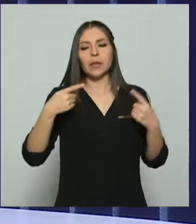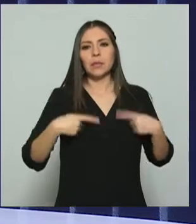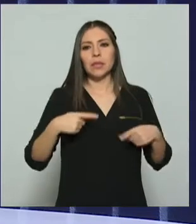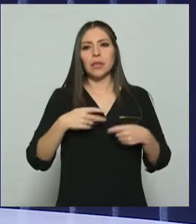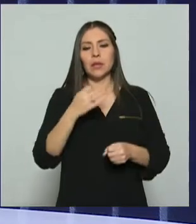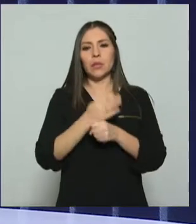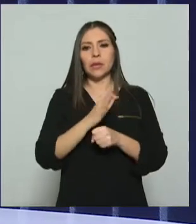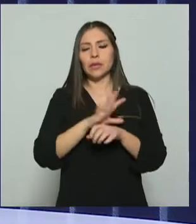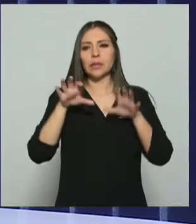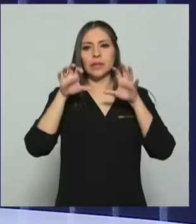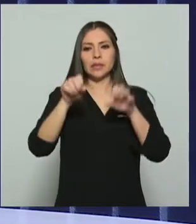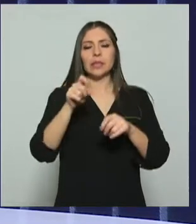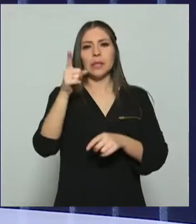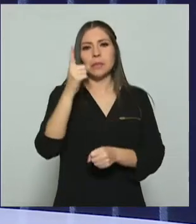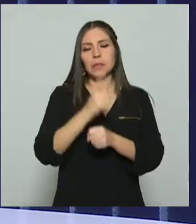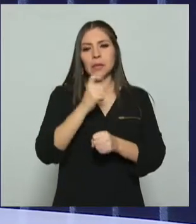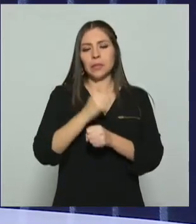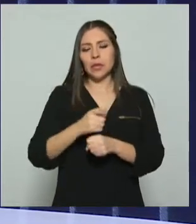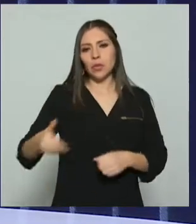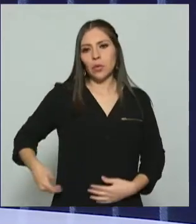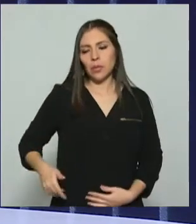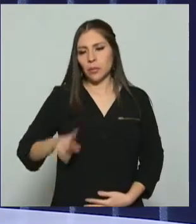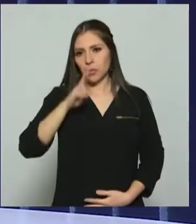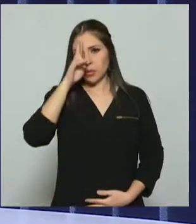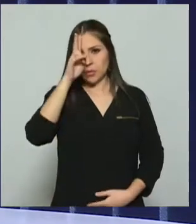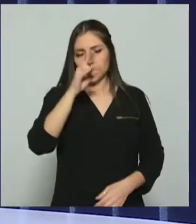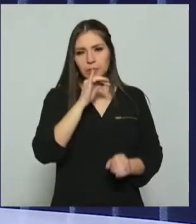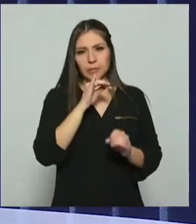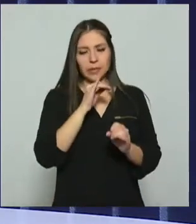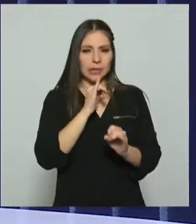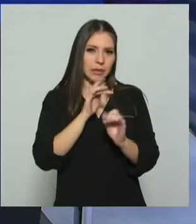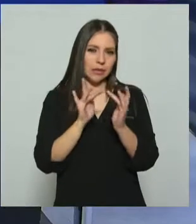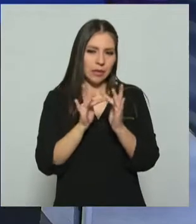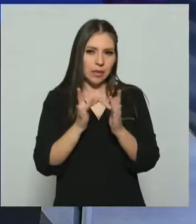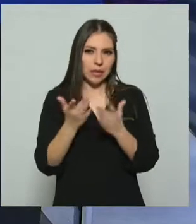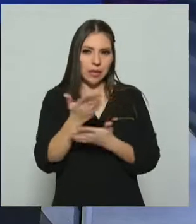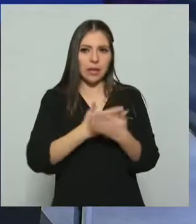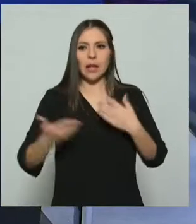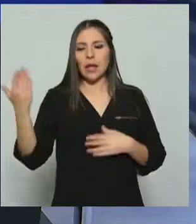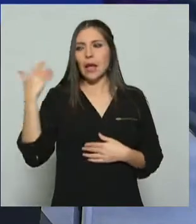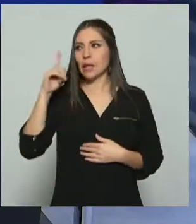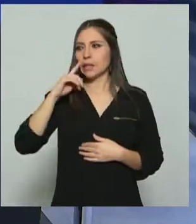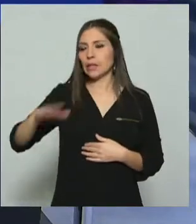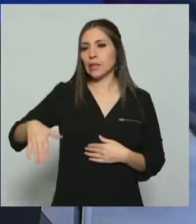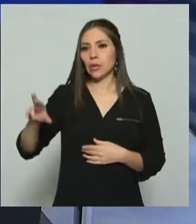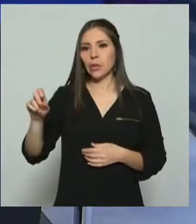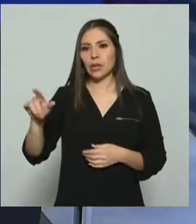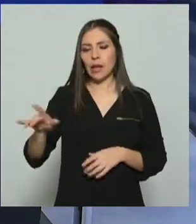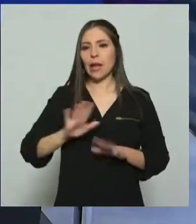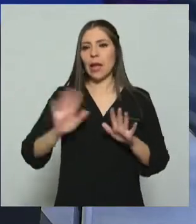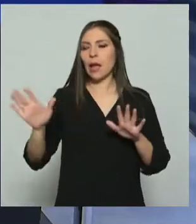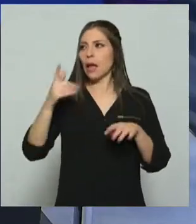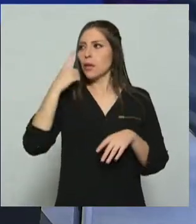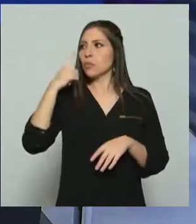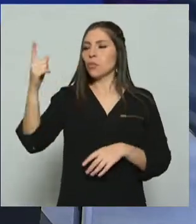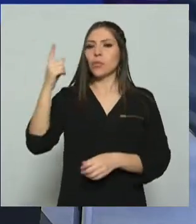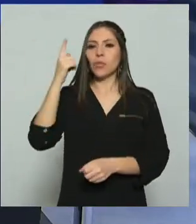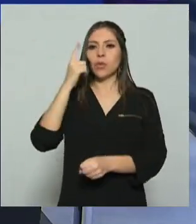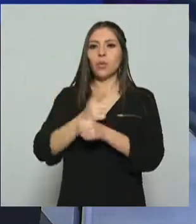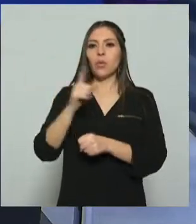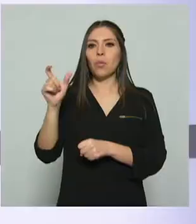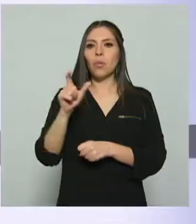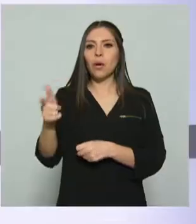se trata del primer inculpado por violencia digital. Ya lo escuchamos a Rosalinda, que fue agarrado, fue sorprendido en el momento en